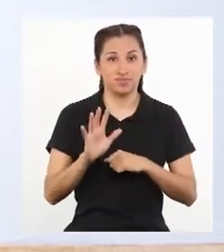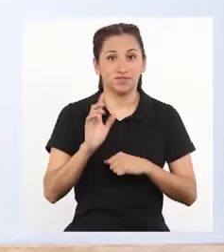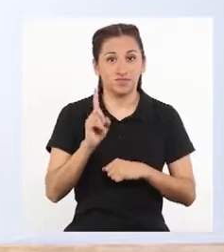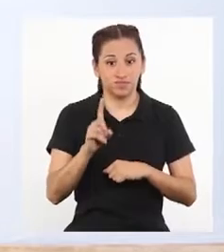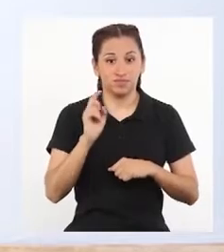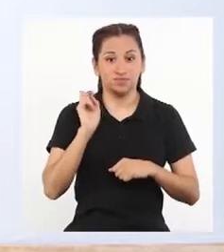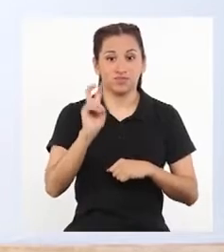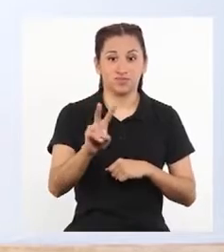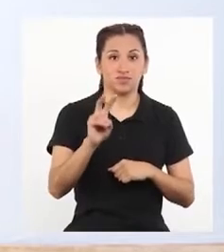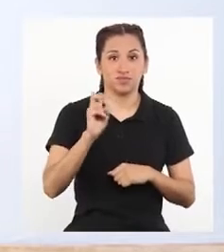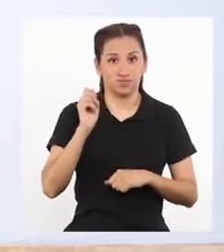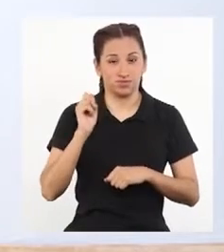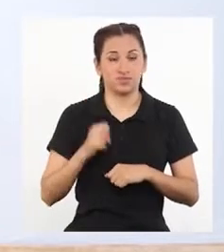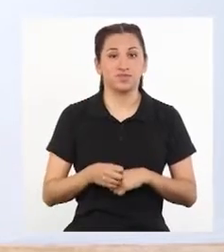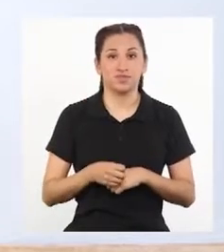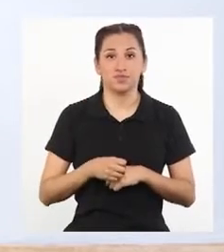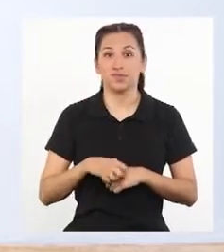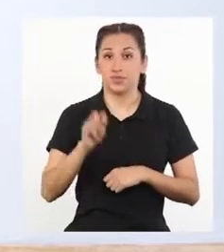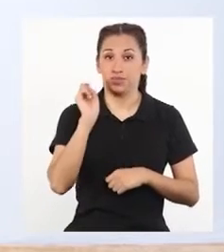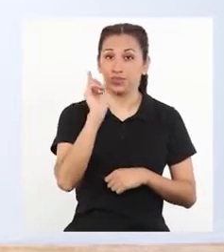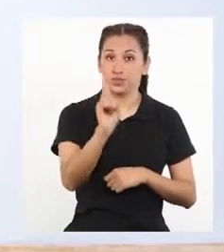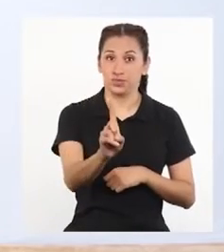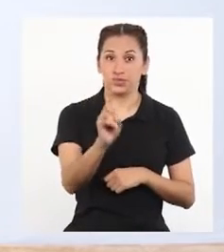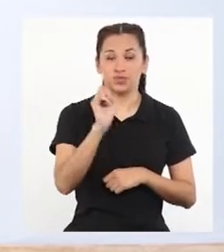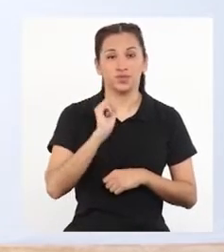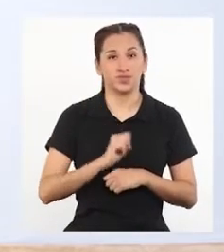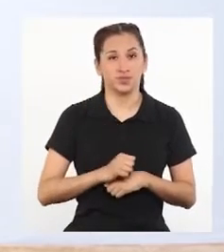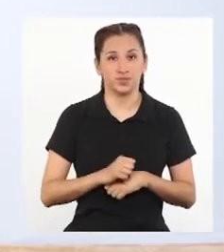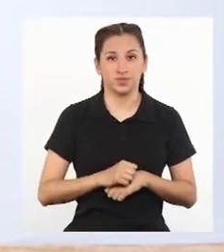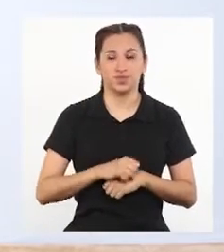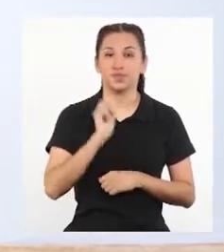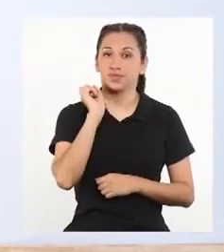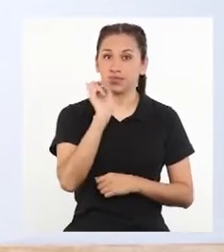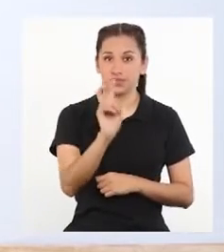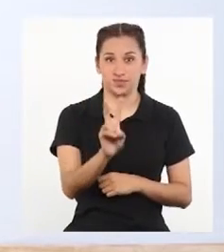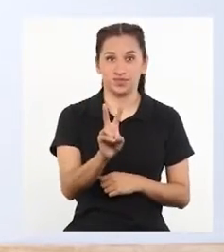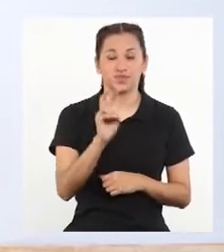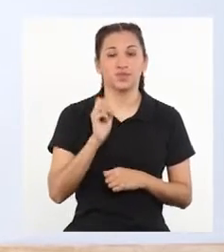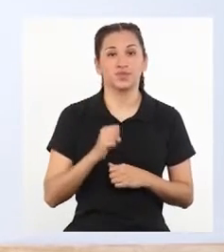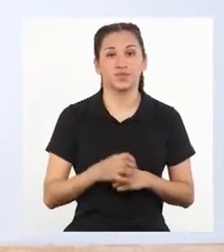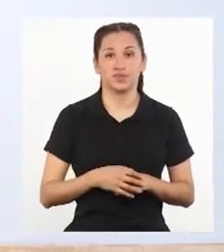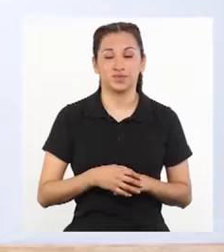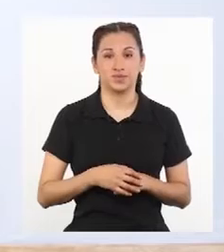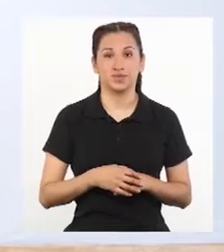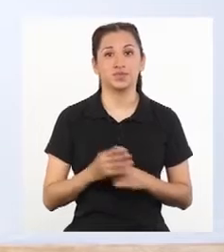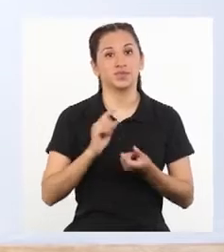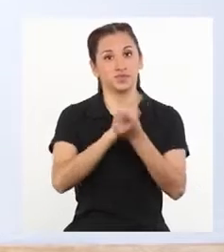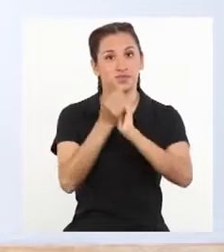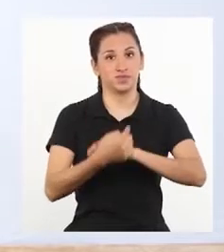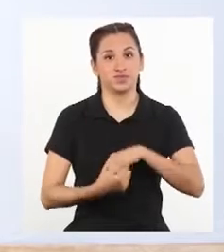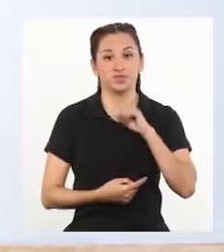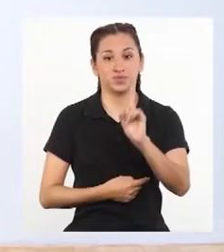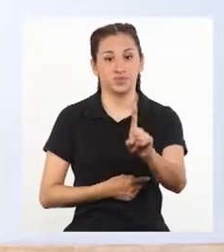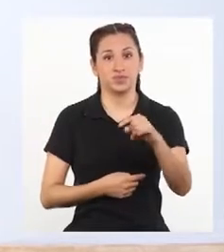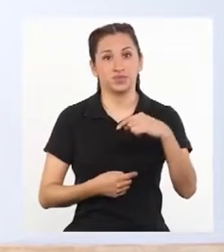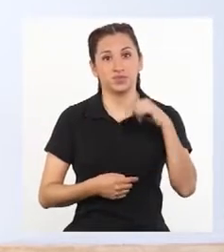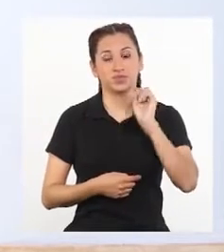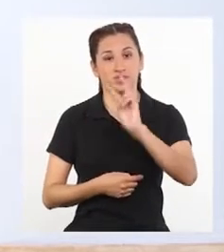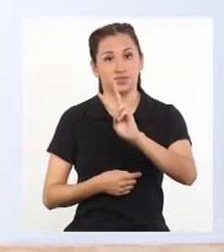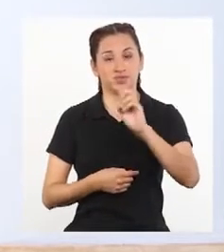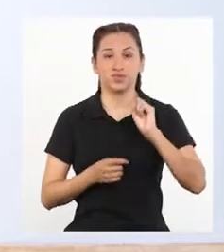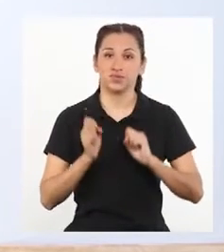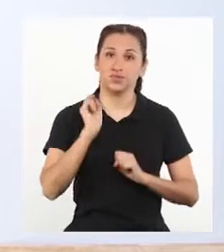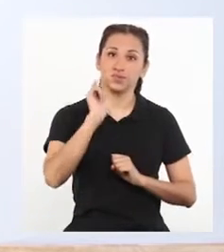uno. Y dos. Y uno. Y dos. Y cambiamos. Va.